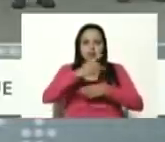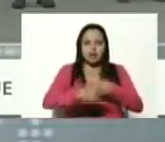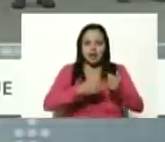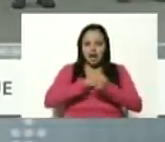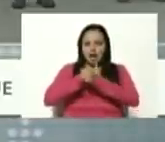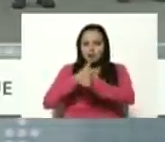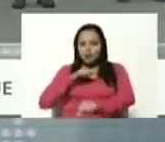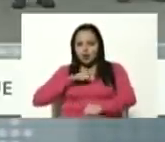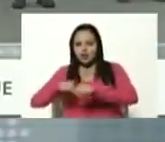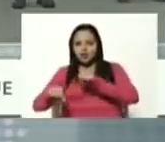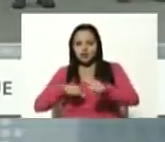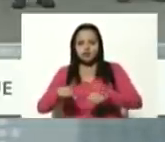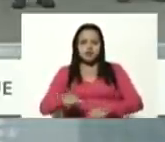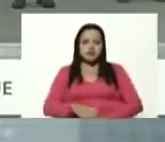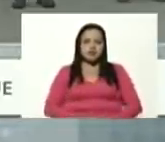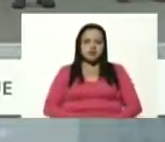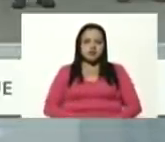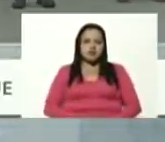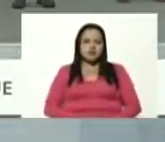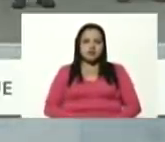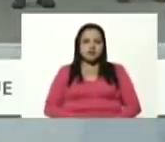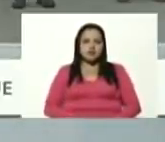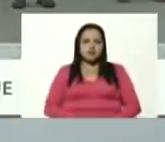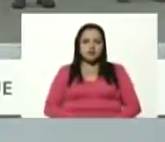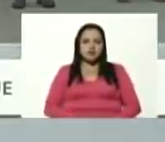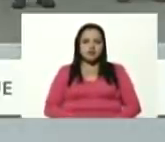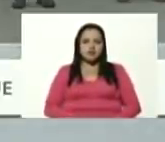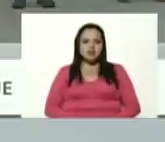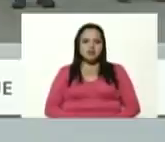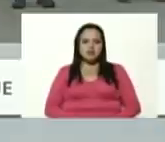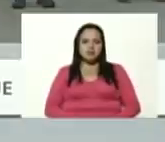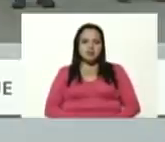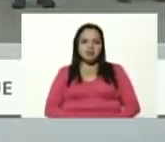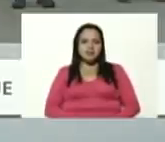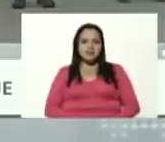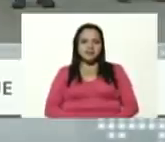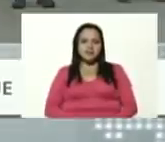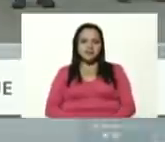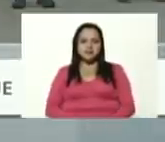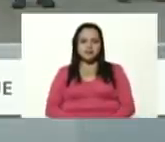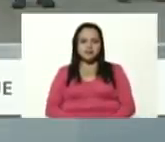Acción. Vamos a ver qué sale. P, A,